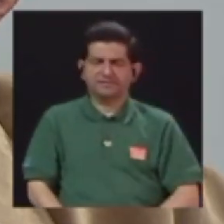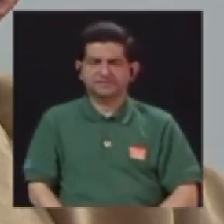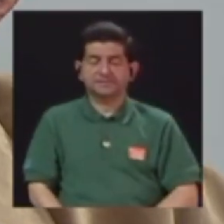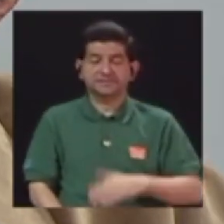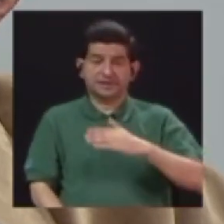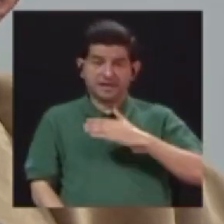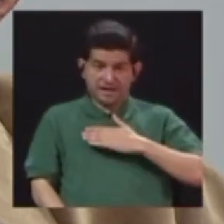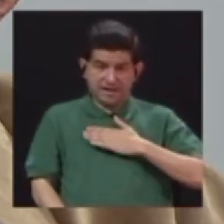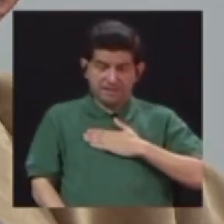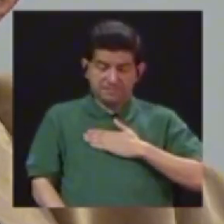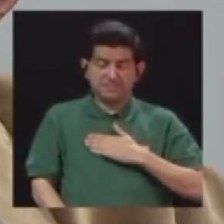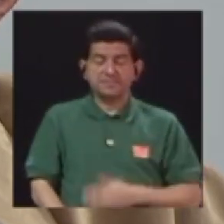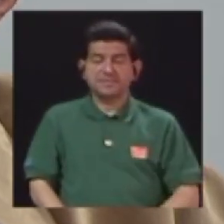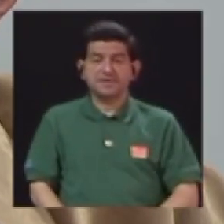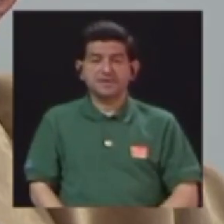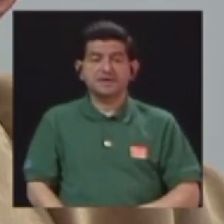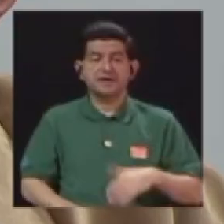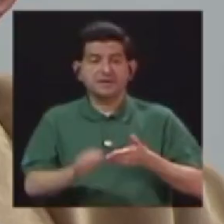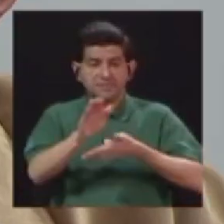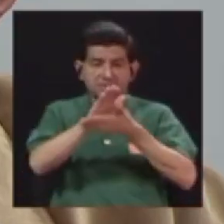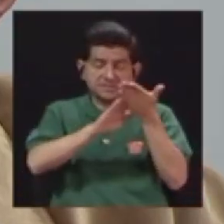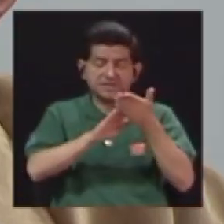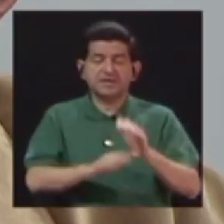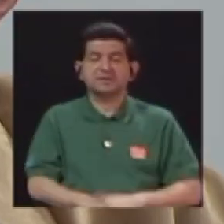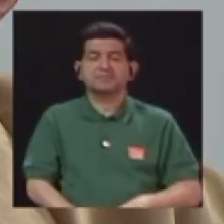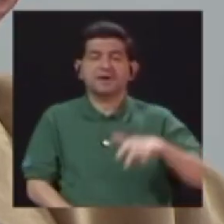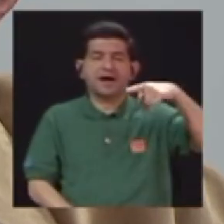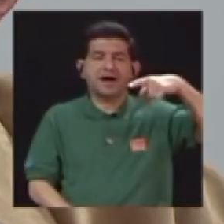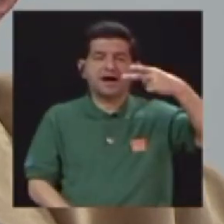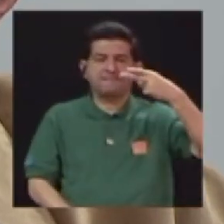me tocó irme hacia Filadelfia.